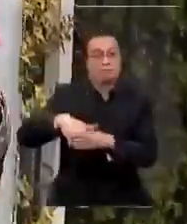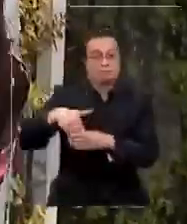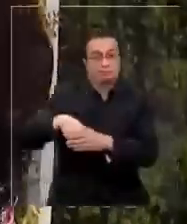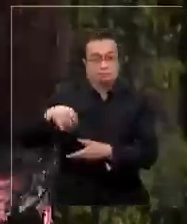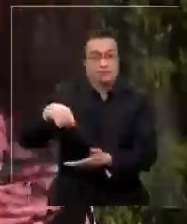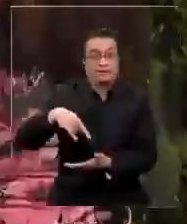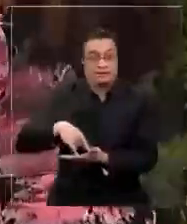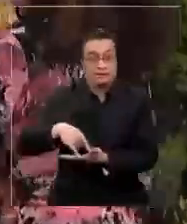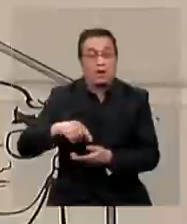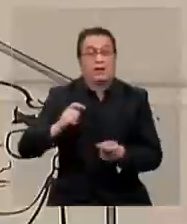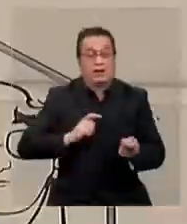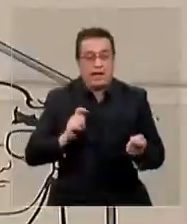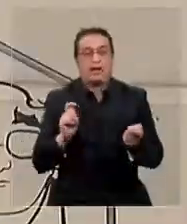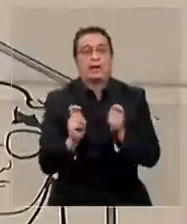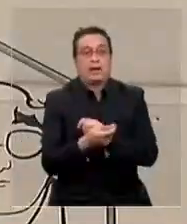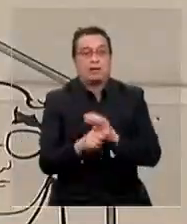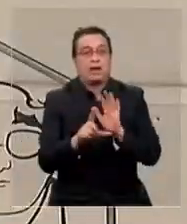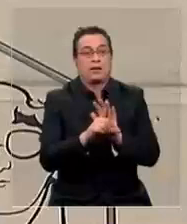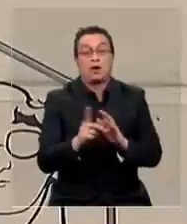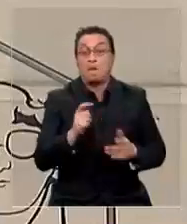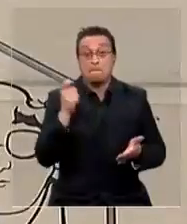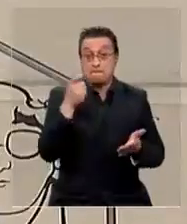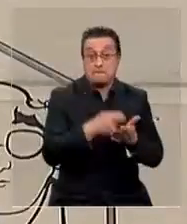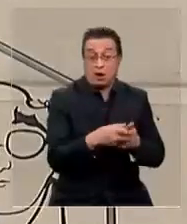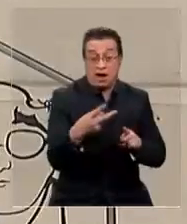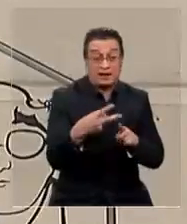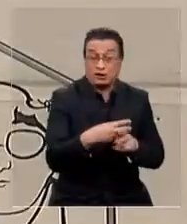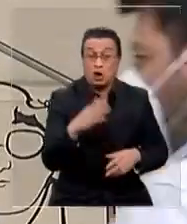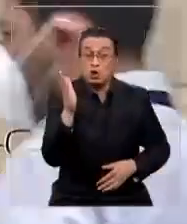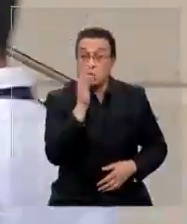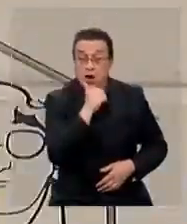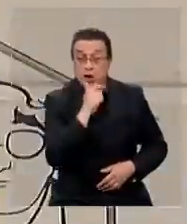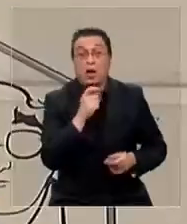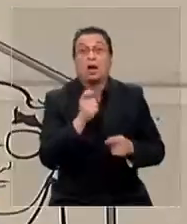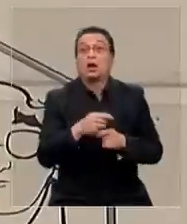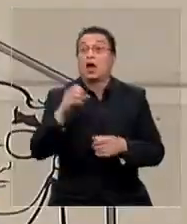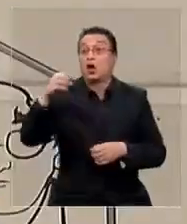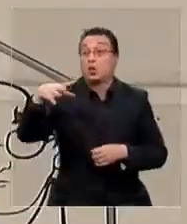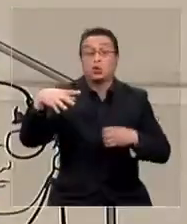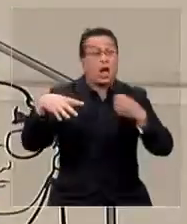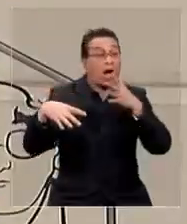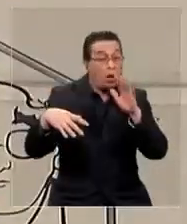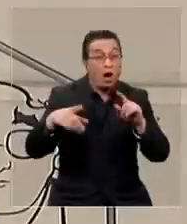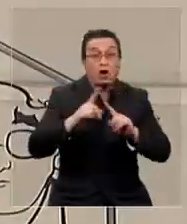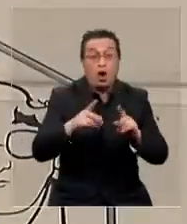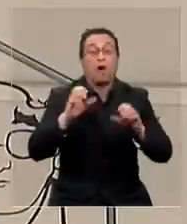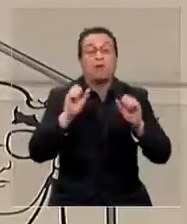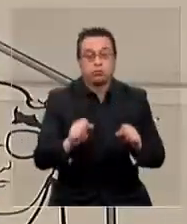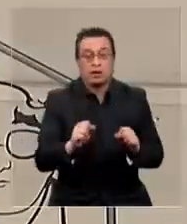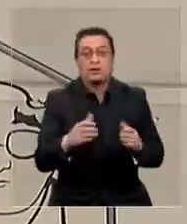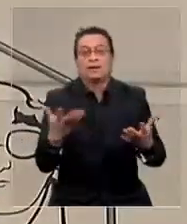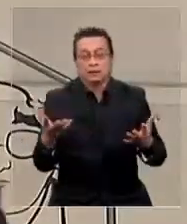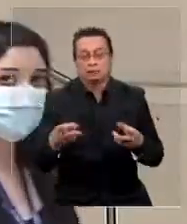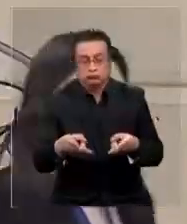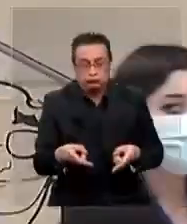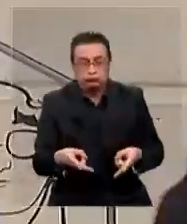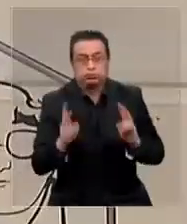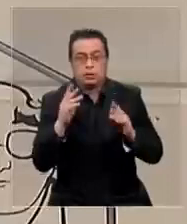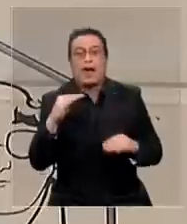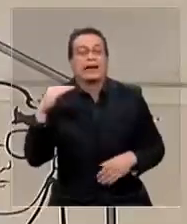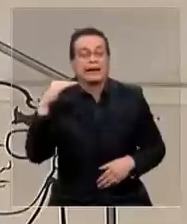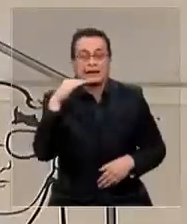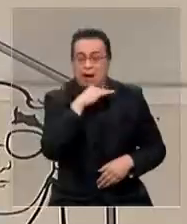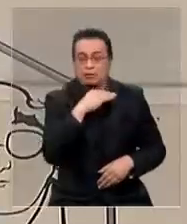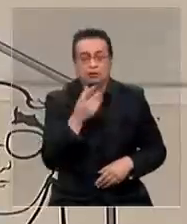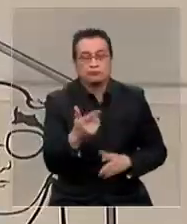pretende cambiar y cuando no hay pago arriendo ni tampoco los gastos comunes pueda tener un procedimiento monitorio que es un procedimiento rápido